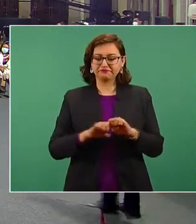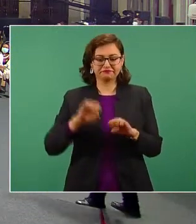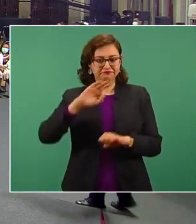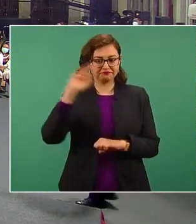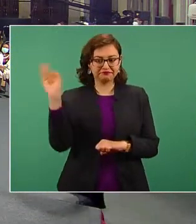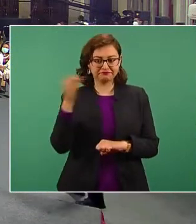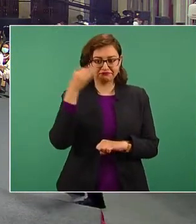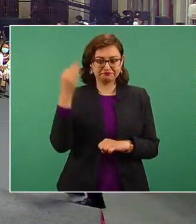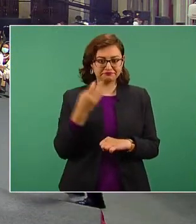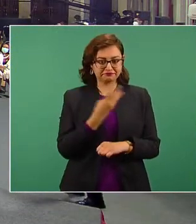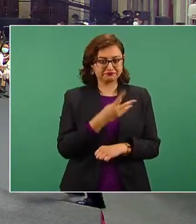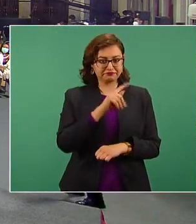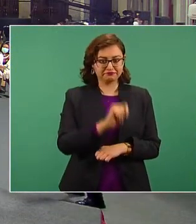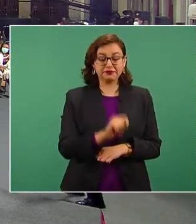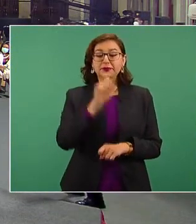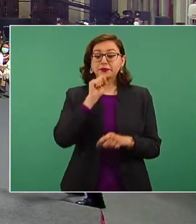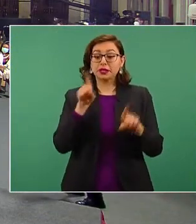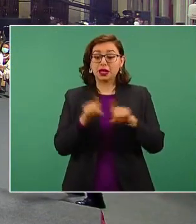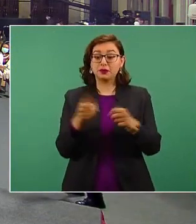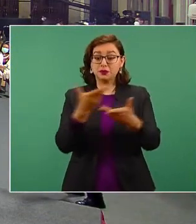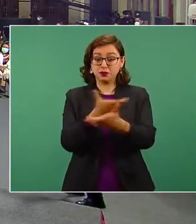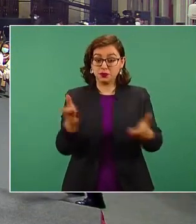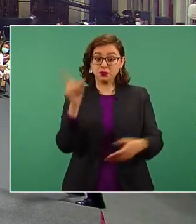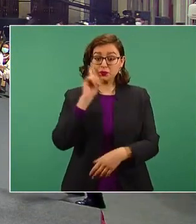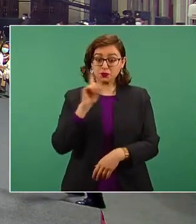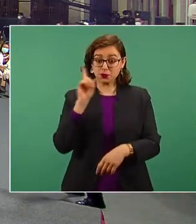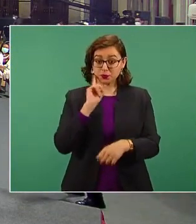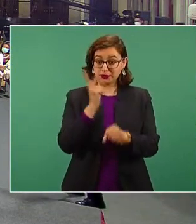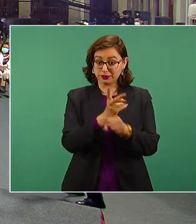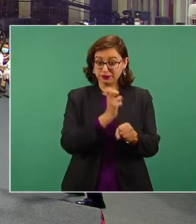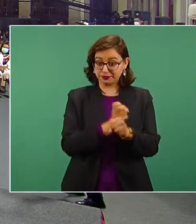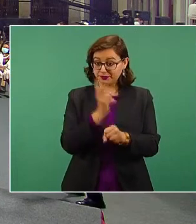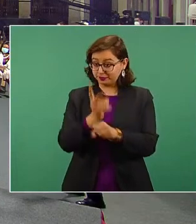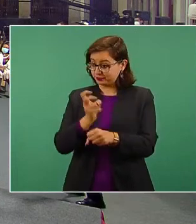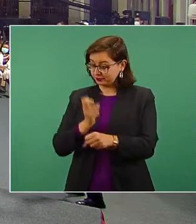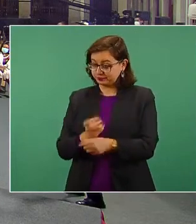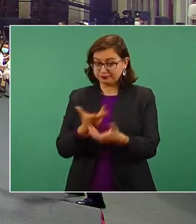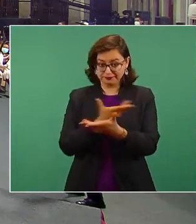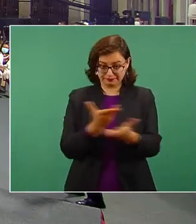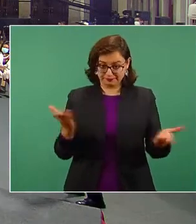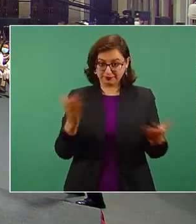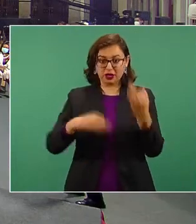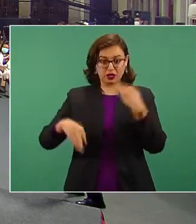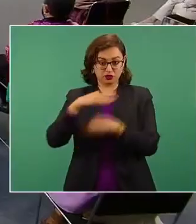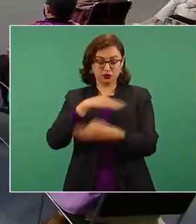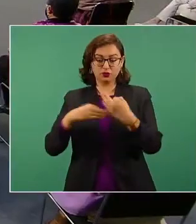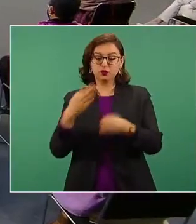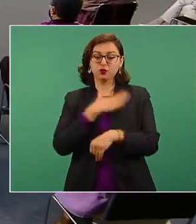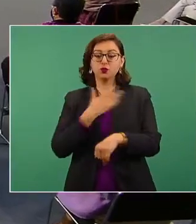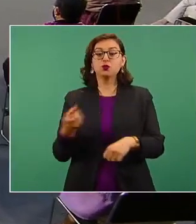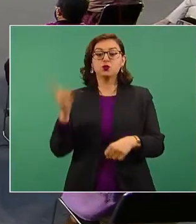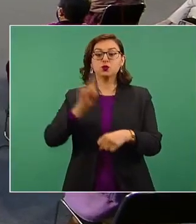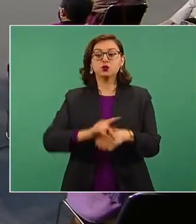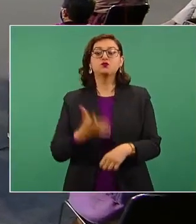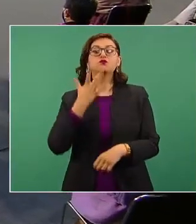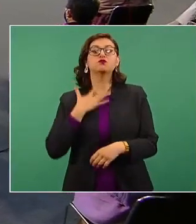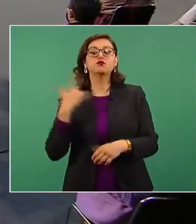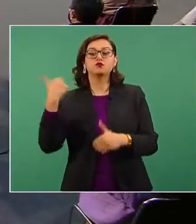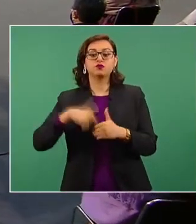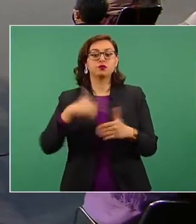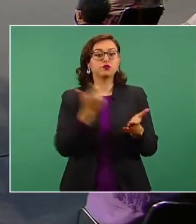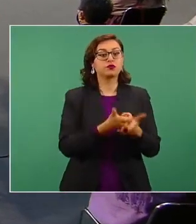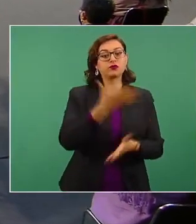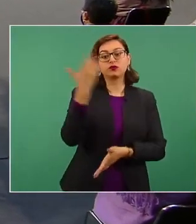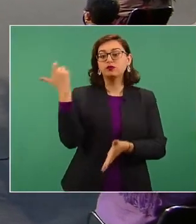cuarta transformación. Buenos días a las invitadas, a todas y a todos ustedes. ¿Quiénes tienen los precios de los combustibles? Empezamos con